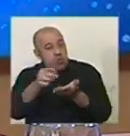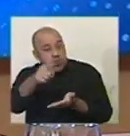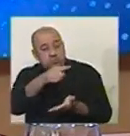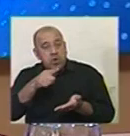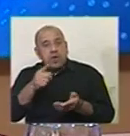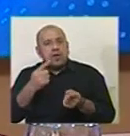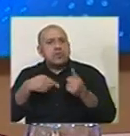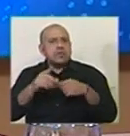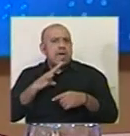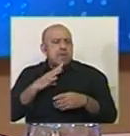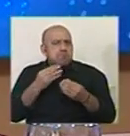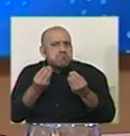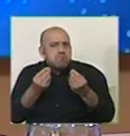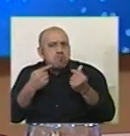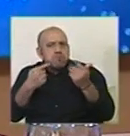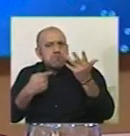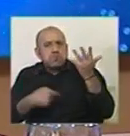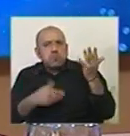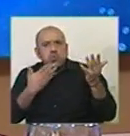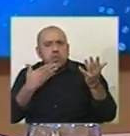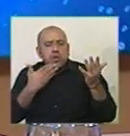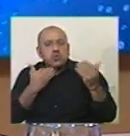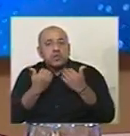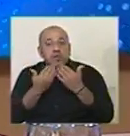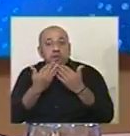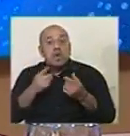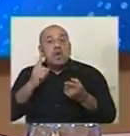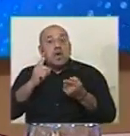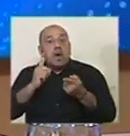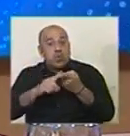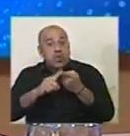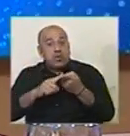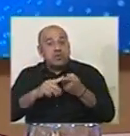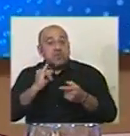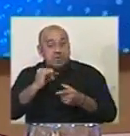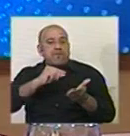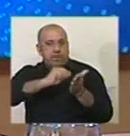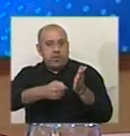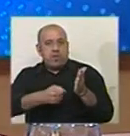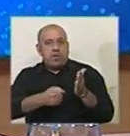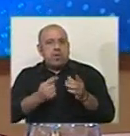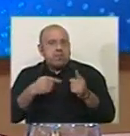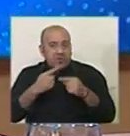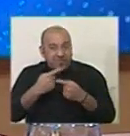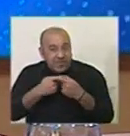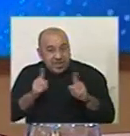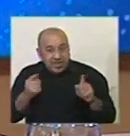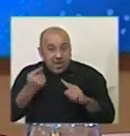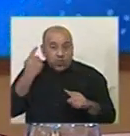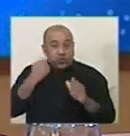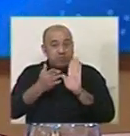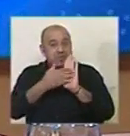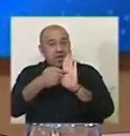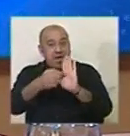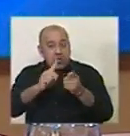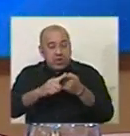un montón de interrogantes, salvo el acuerdo que fue firmado, que al final no es muy diferente que el anterior. No es muy diferente. Todo lo que cambió